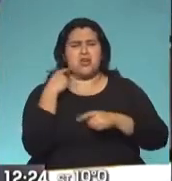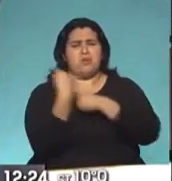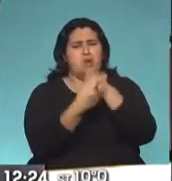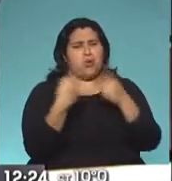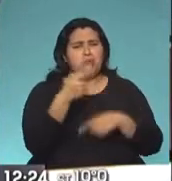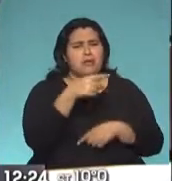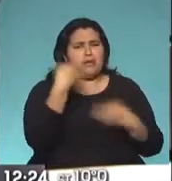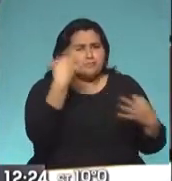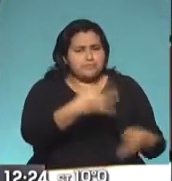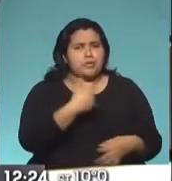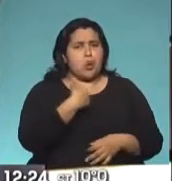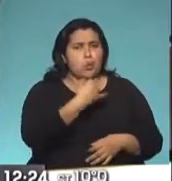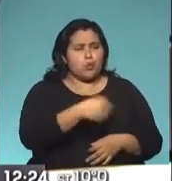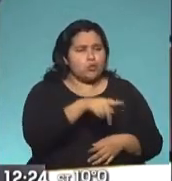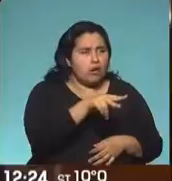iba